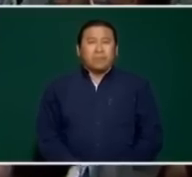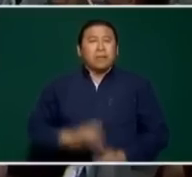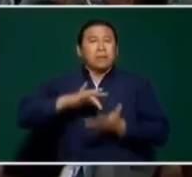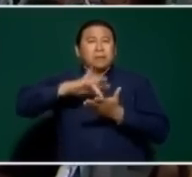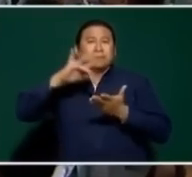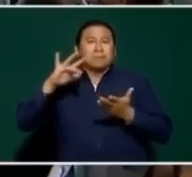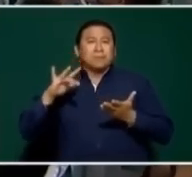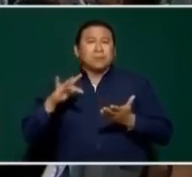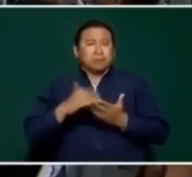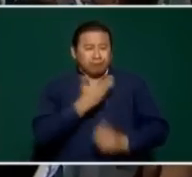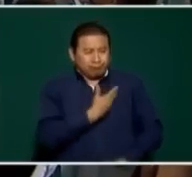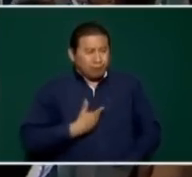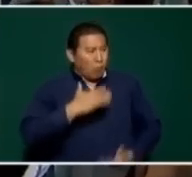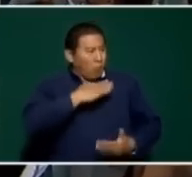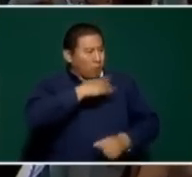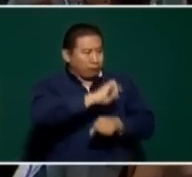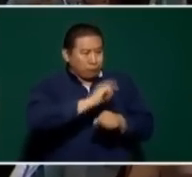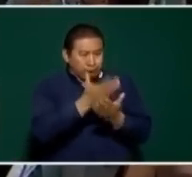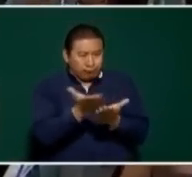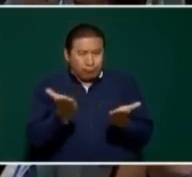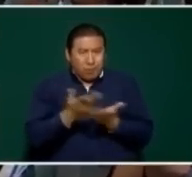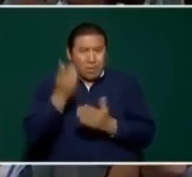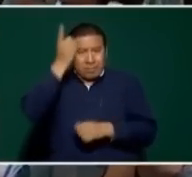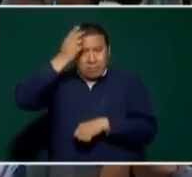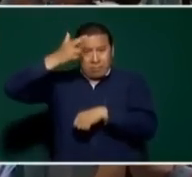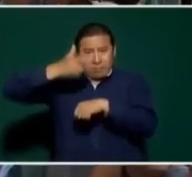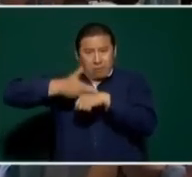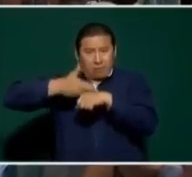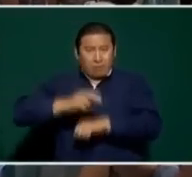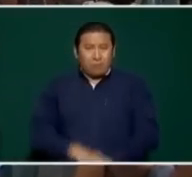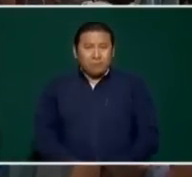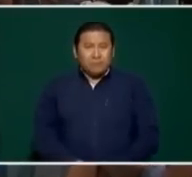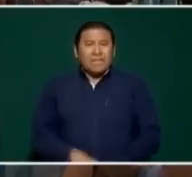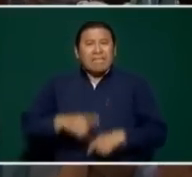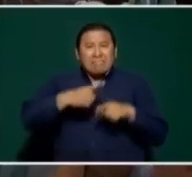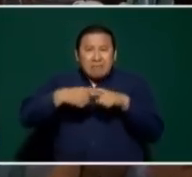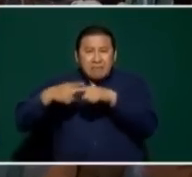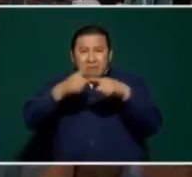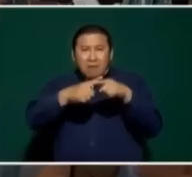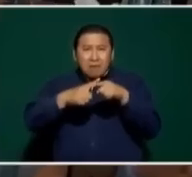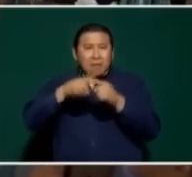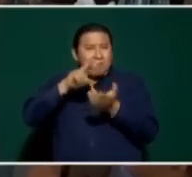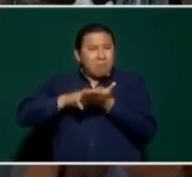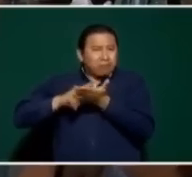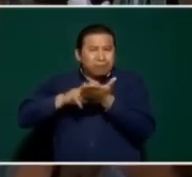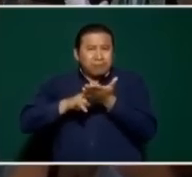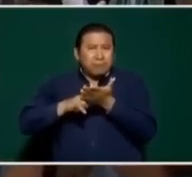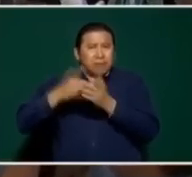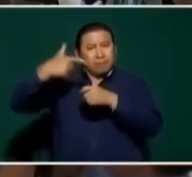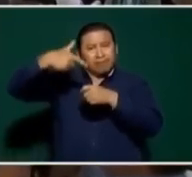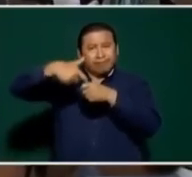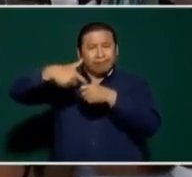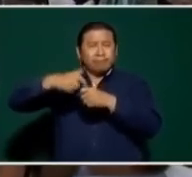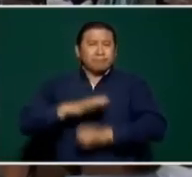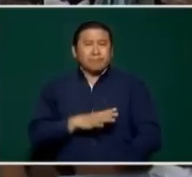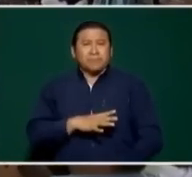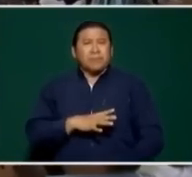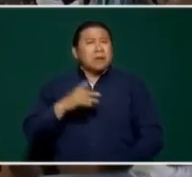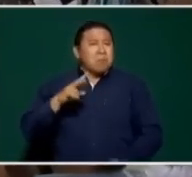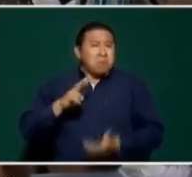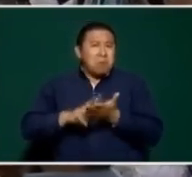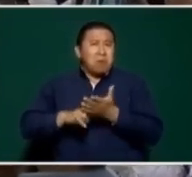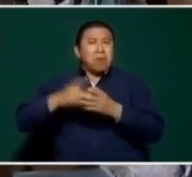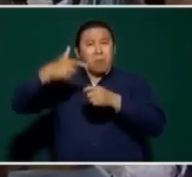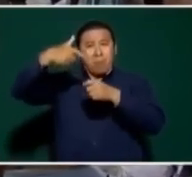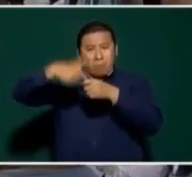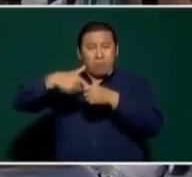Muchas gracias, señor presidente. Muy buenos días a todas y a todos. En el quién es quién de los precios de la gasolina, tenemos el precio de